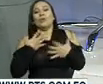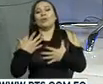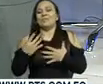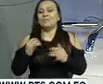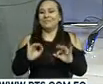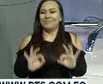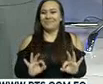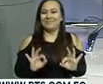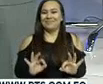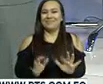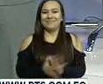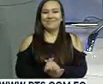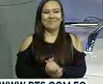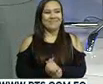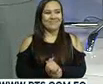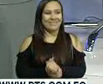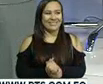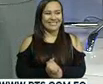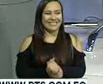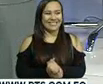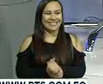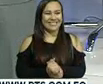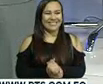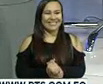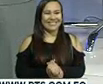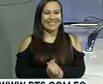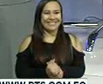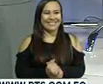yo lo decía sabía cómo perderse